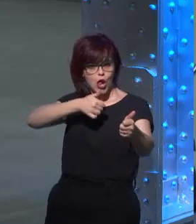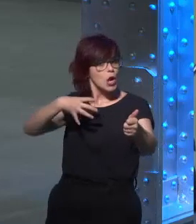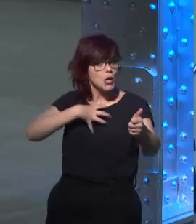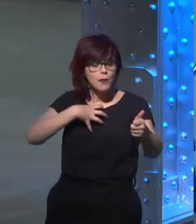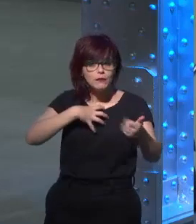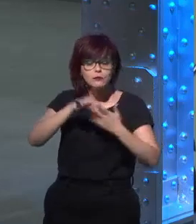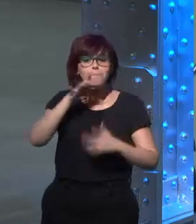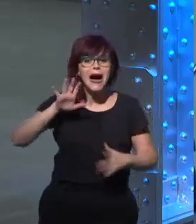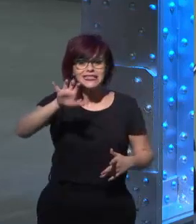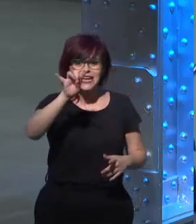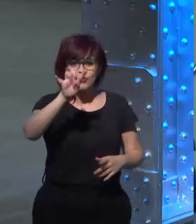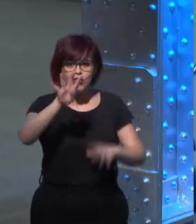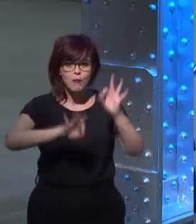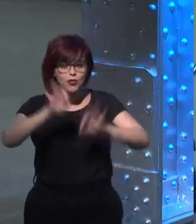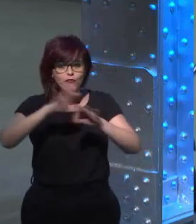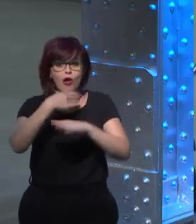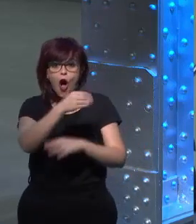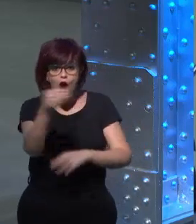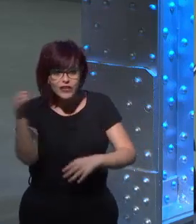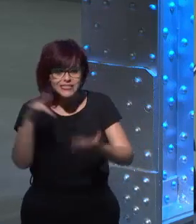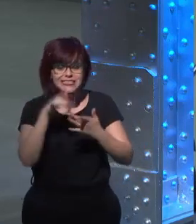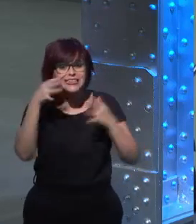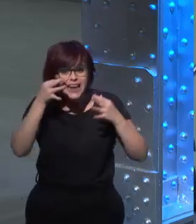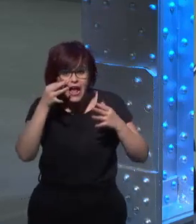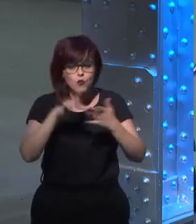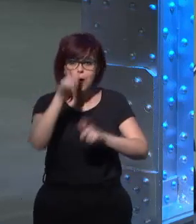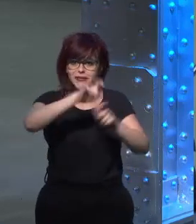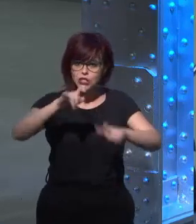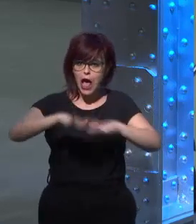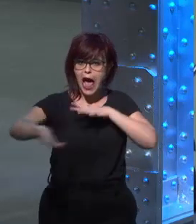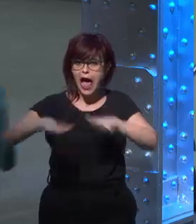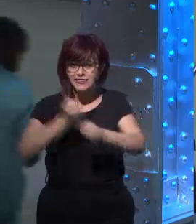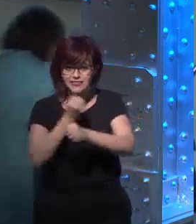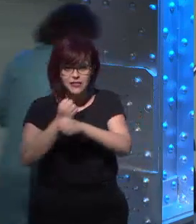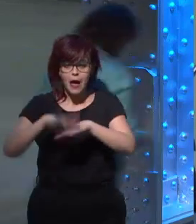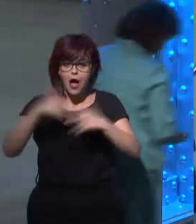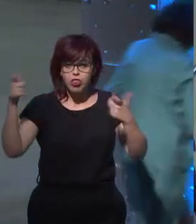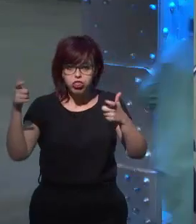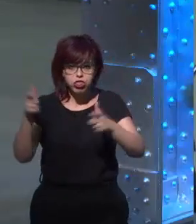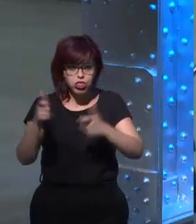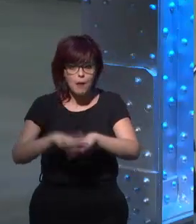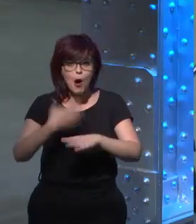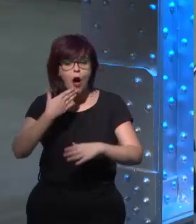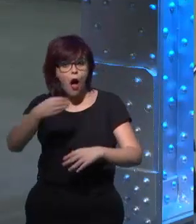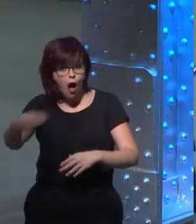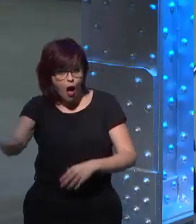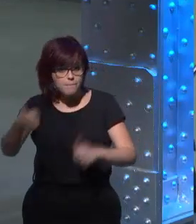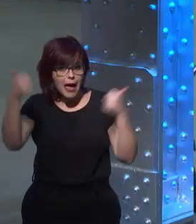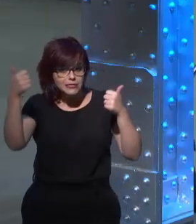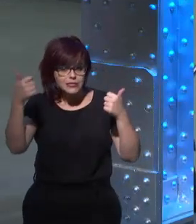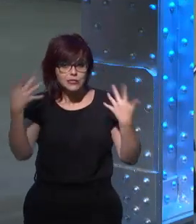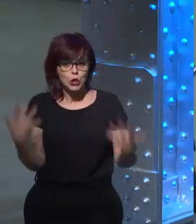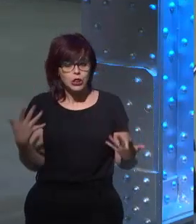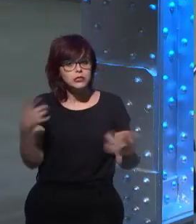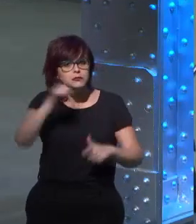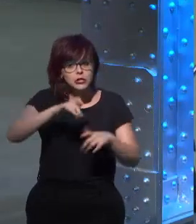en un país con un 14% de población joven y con una población activa mermando cada año más por el envejecimiento poblacional, que una parte de